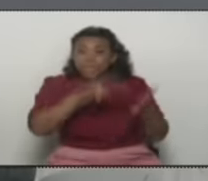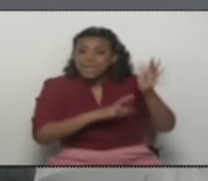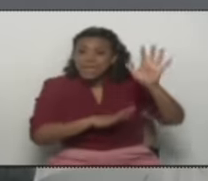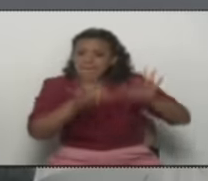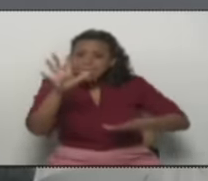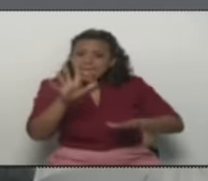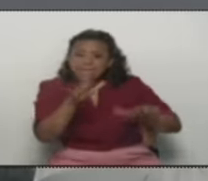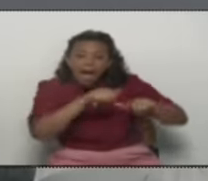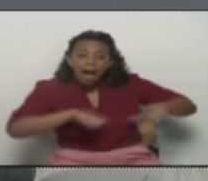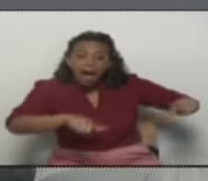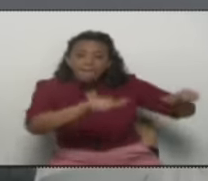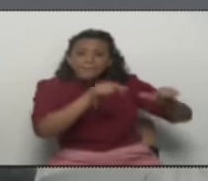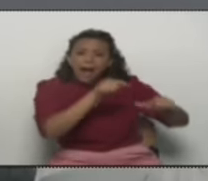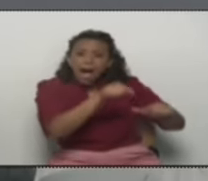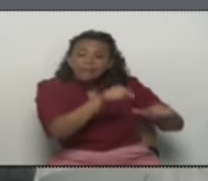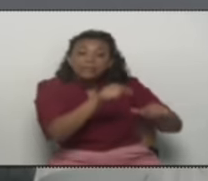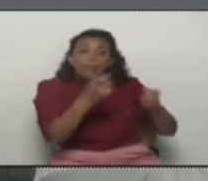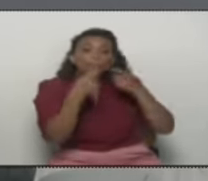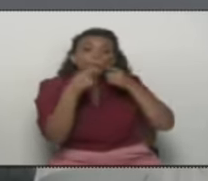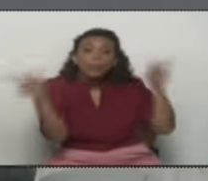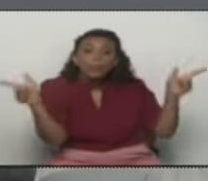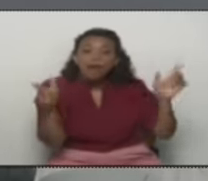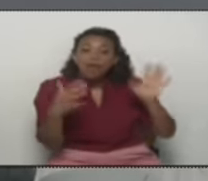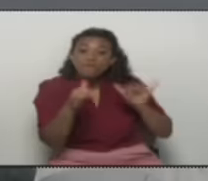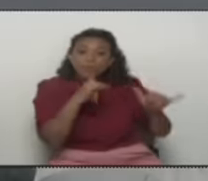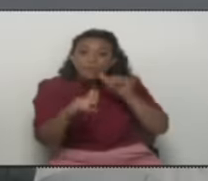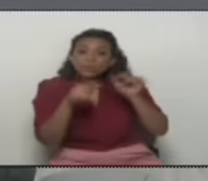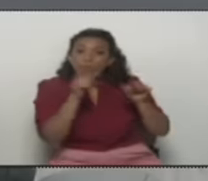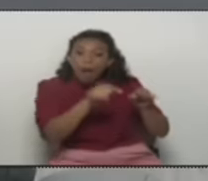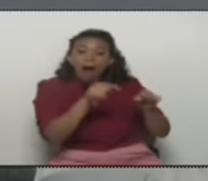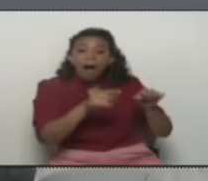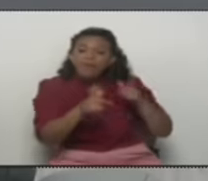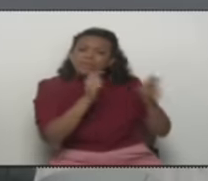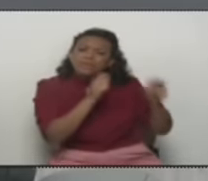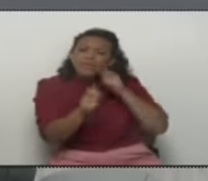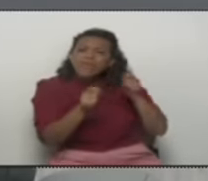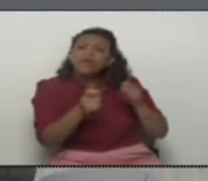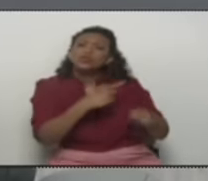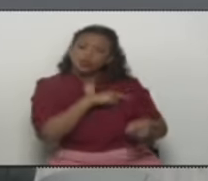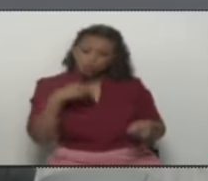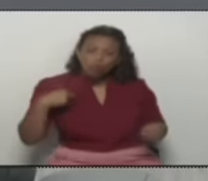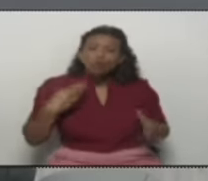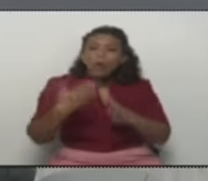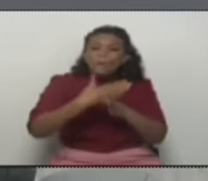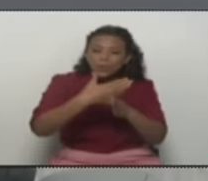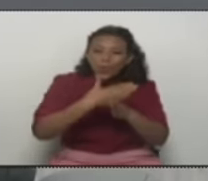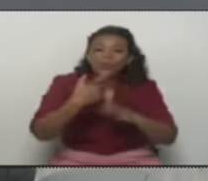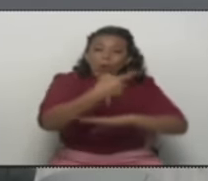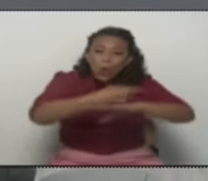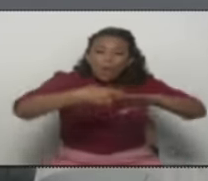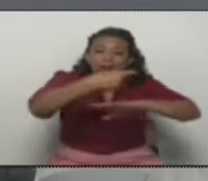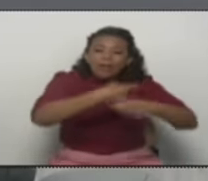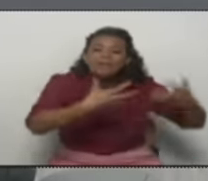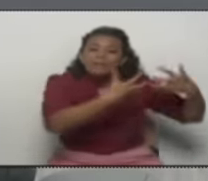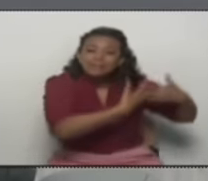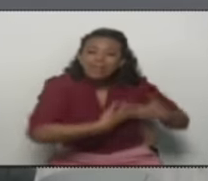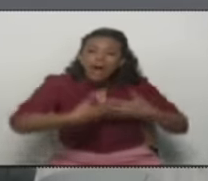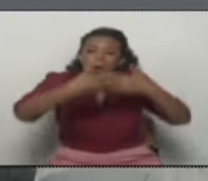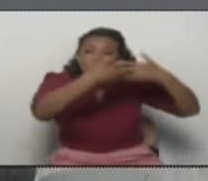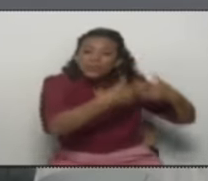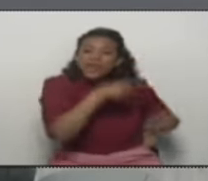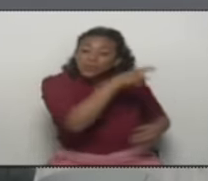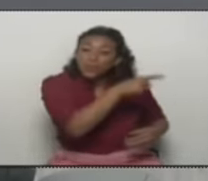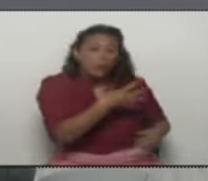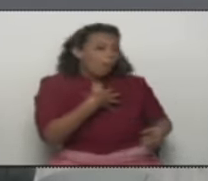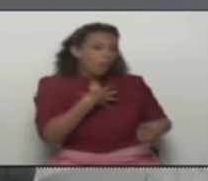la BBC, ellos publicaron un artículo, se les entrevistó, y ellos dicen, nosotros colaboramos con el gobierno americano, porque sin el gobierno